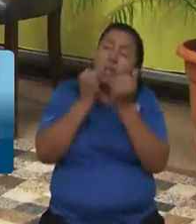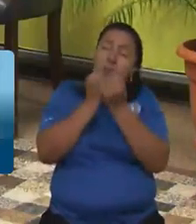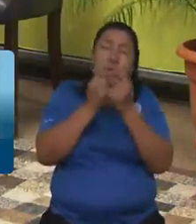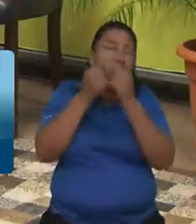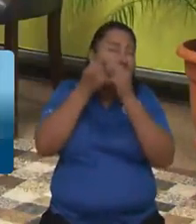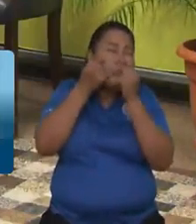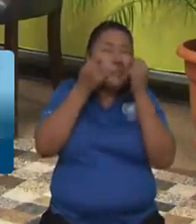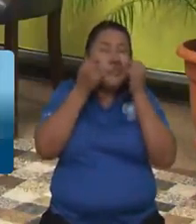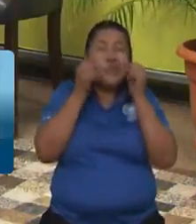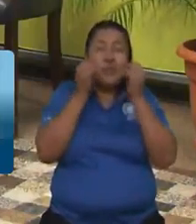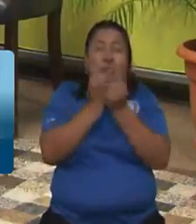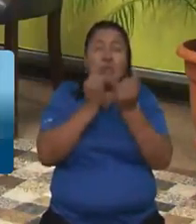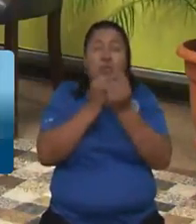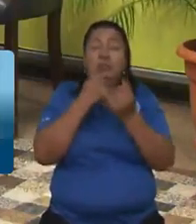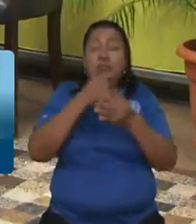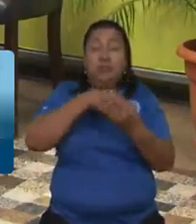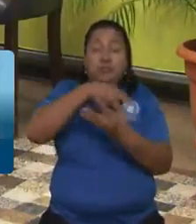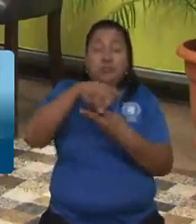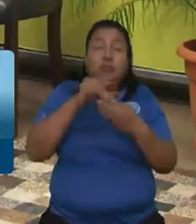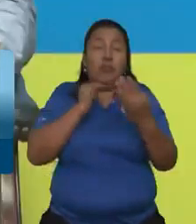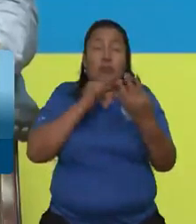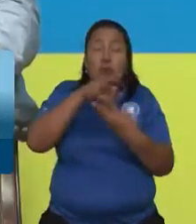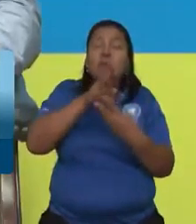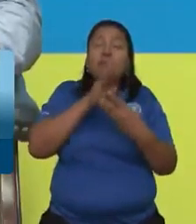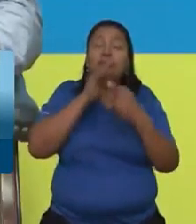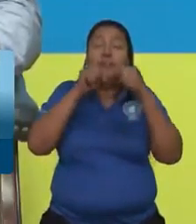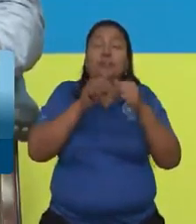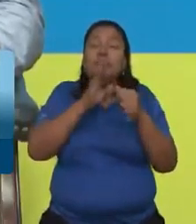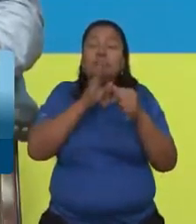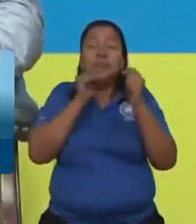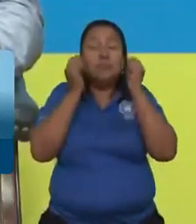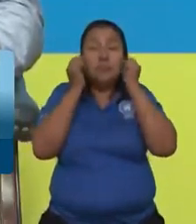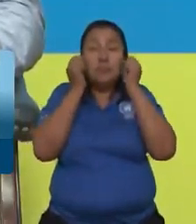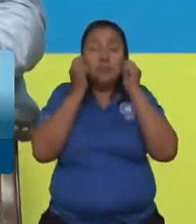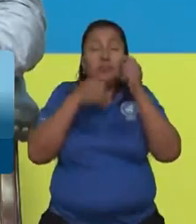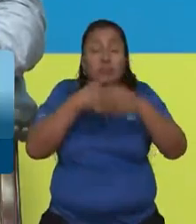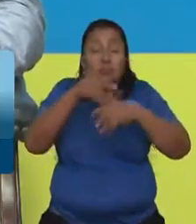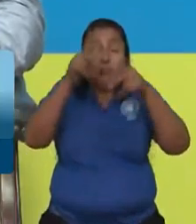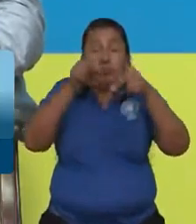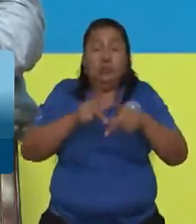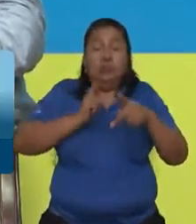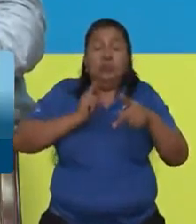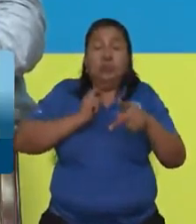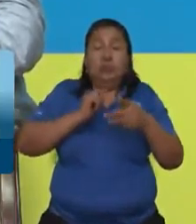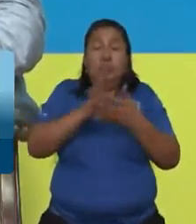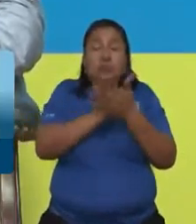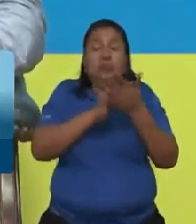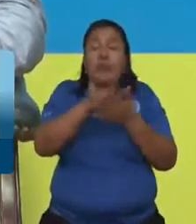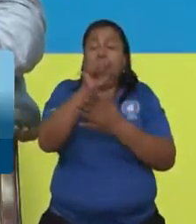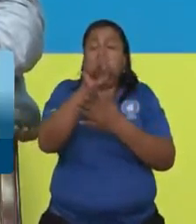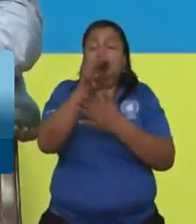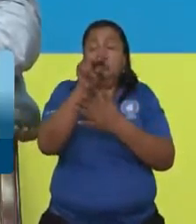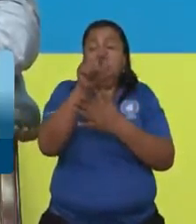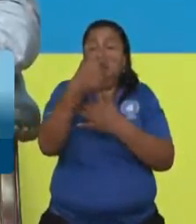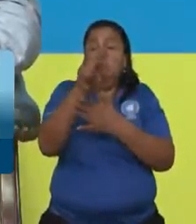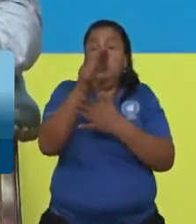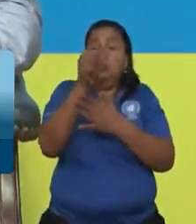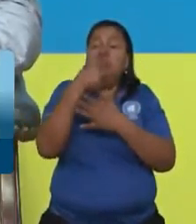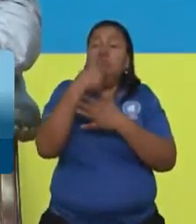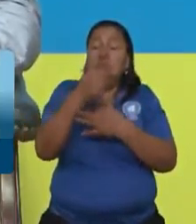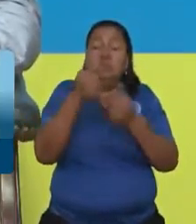jengibre, incluso orina. Sí. Hay personas que creen en ese hábito y complican más las